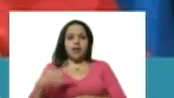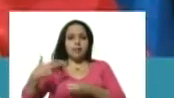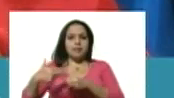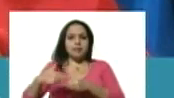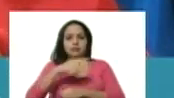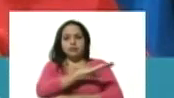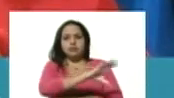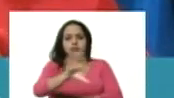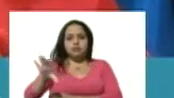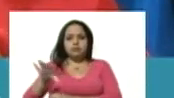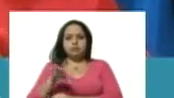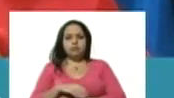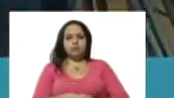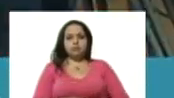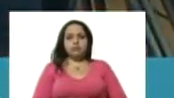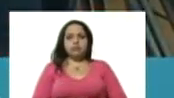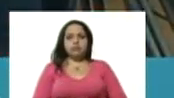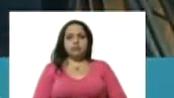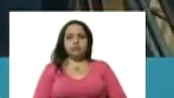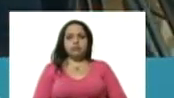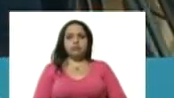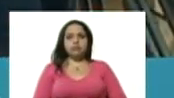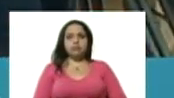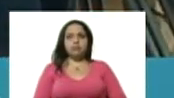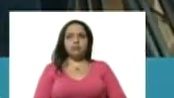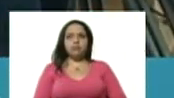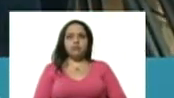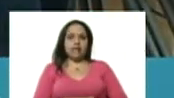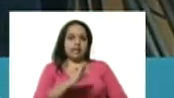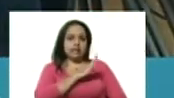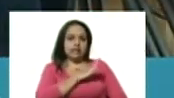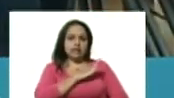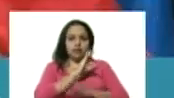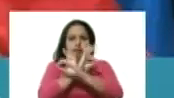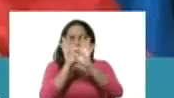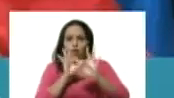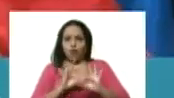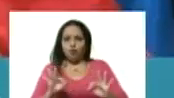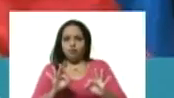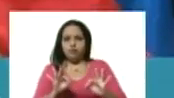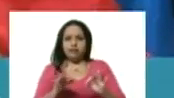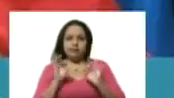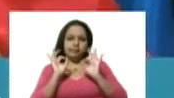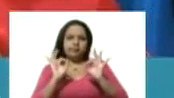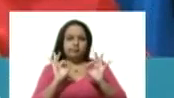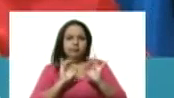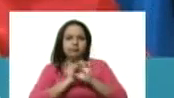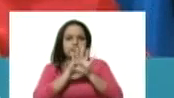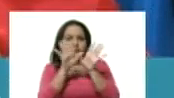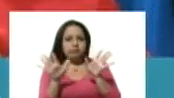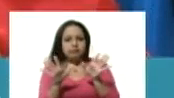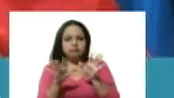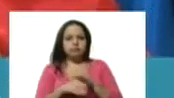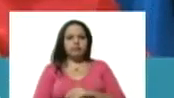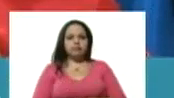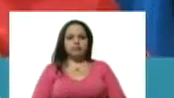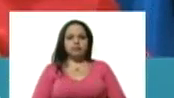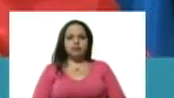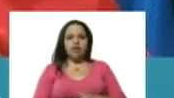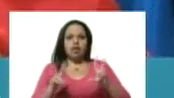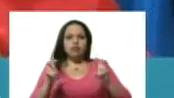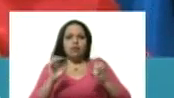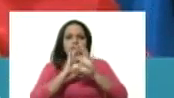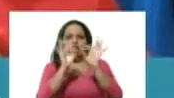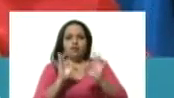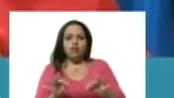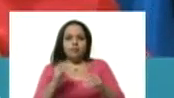Petrocaribe, Raúl Licauce, tienen ya la fórmula exacta del nuevo esquema